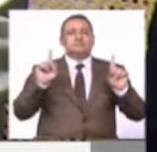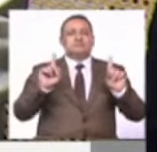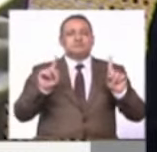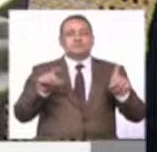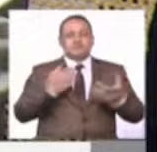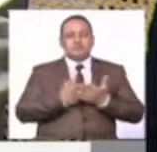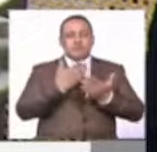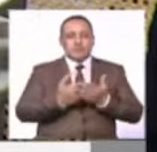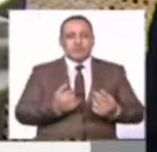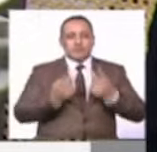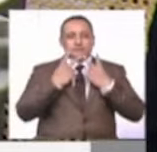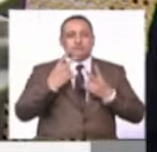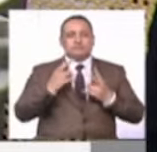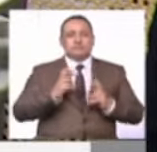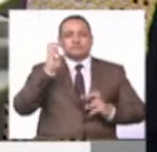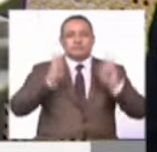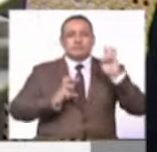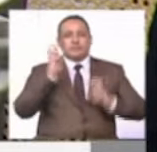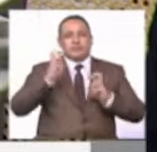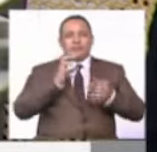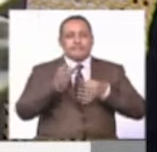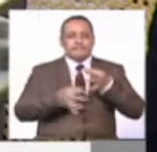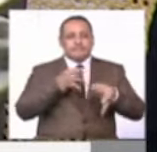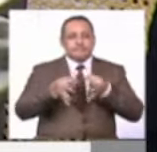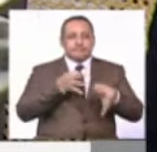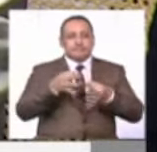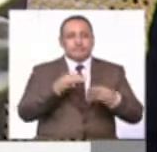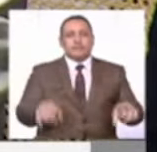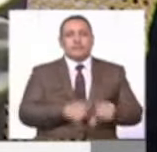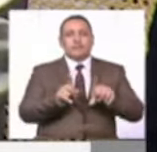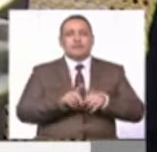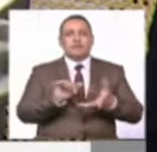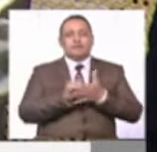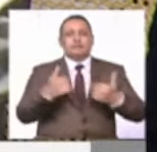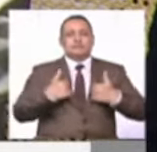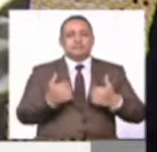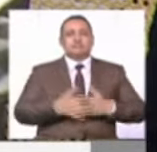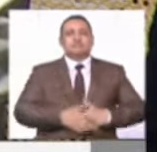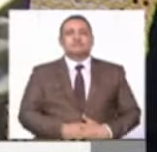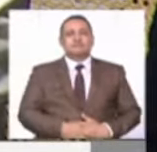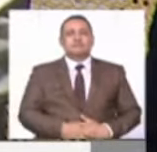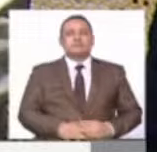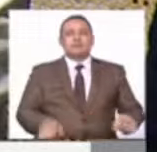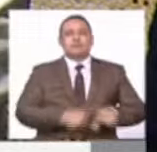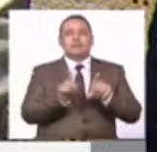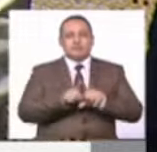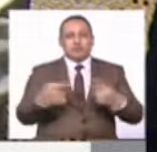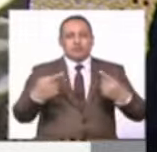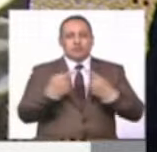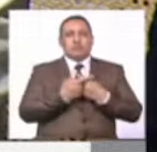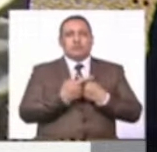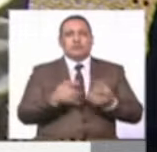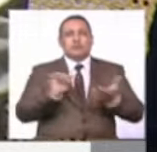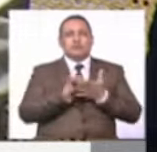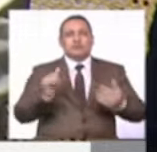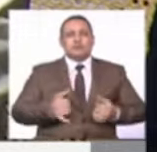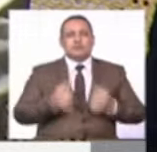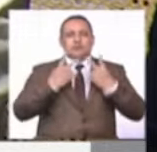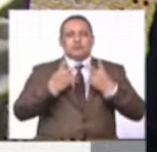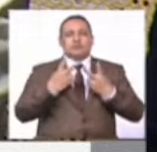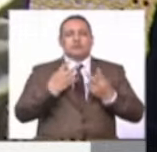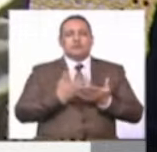evidencia las dudas interpretativas que existir y lo contradictorio que resulta